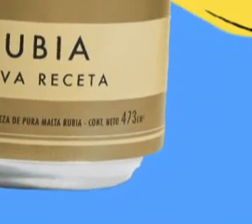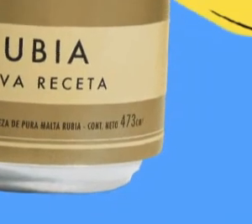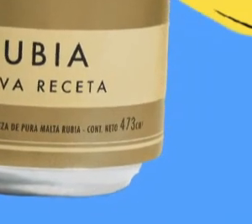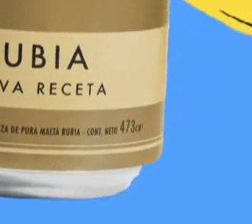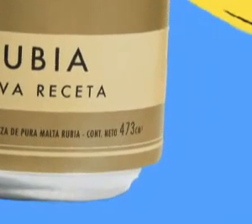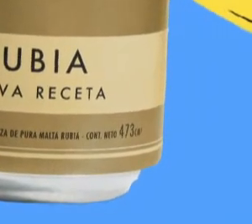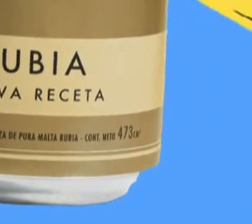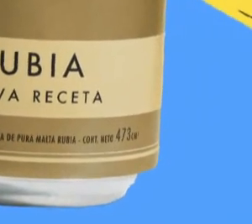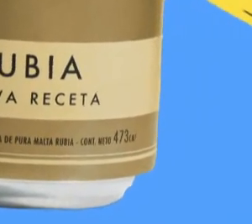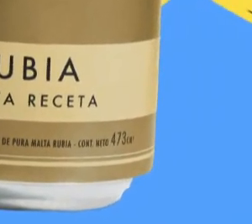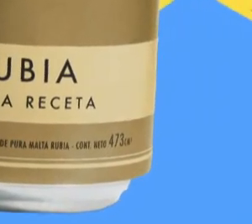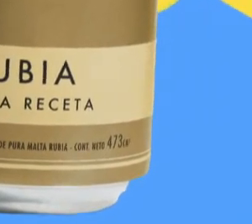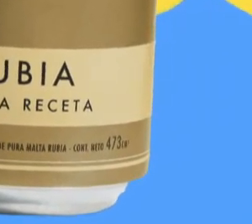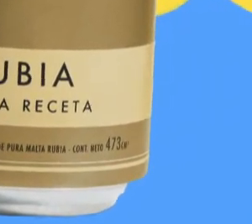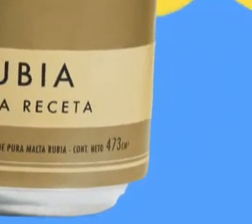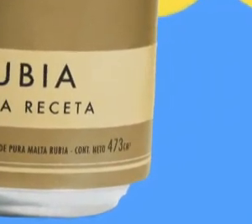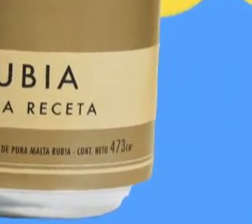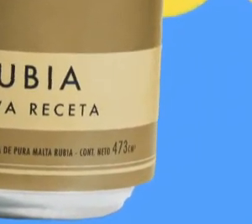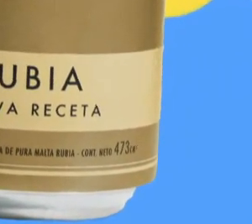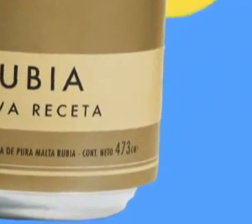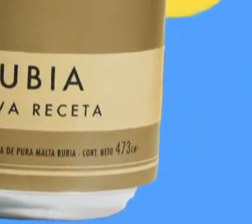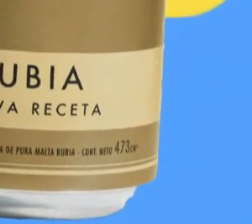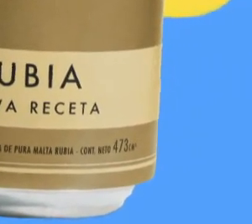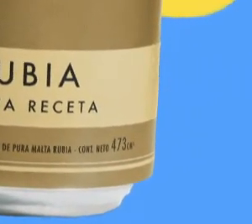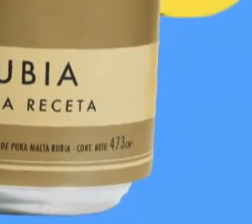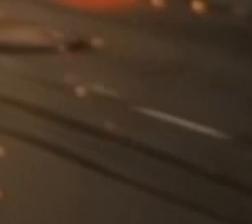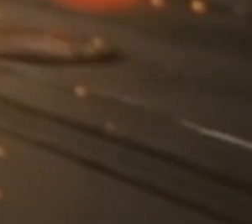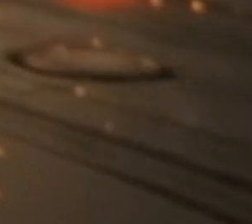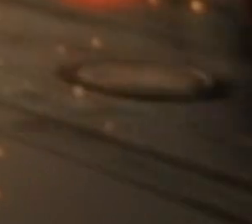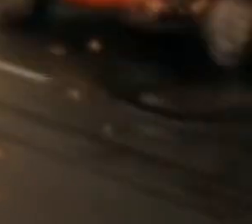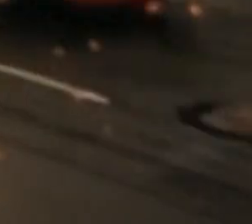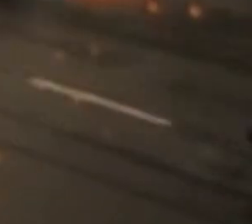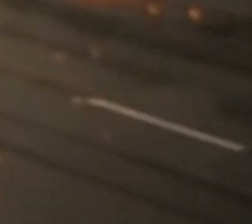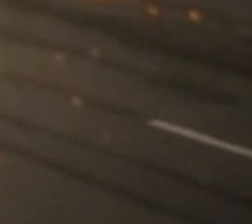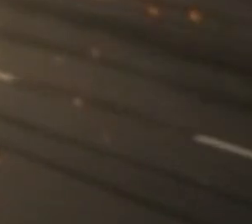precio especial. Consulte con su almacenero. ¡Le va a encantar!